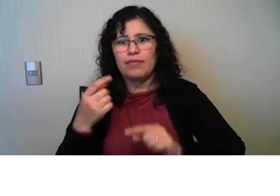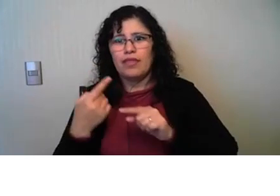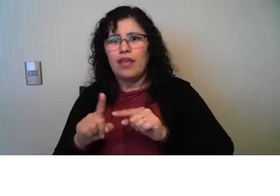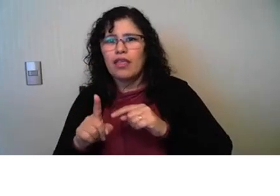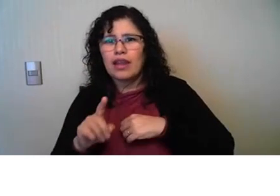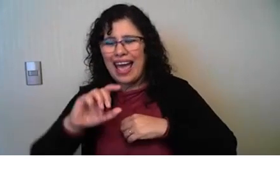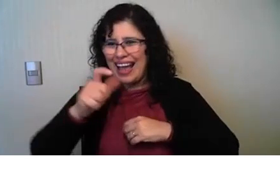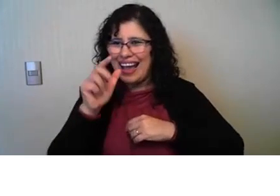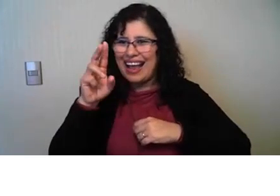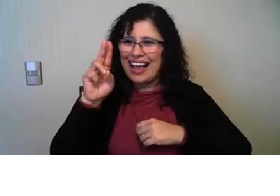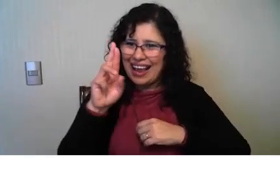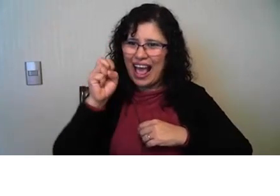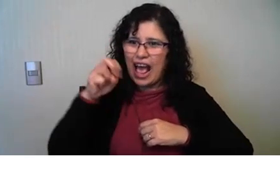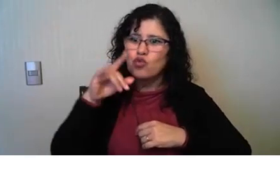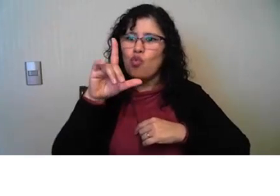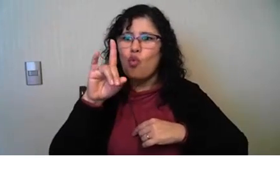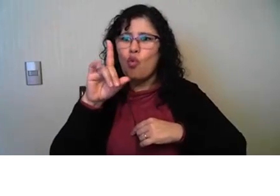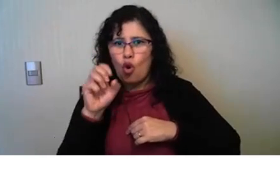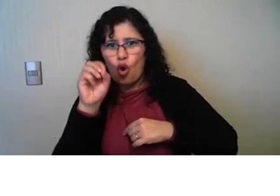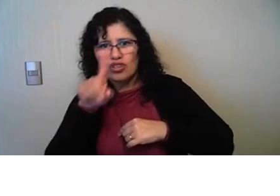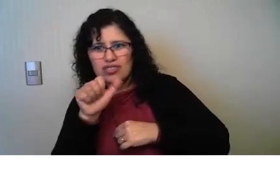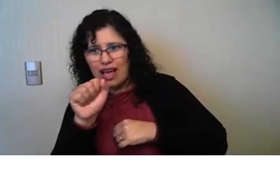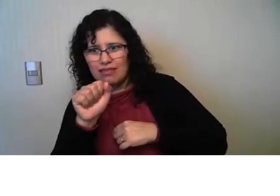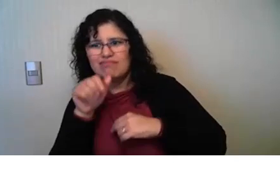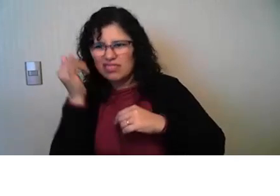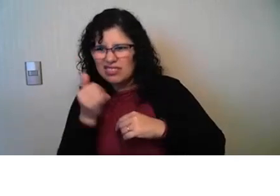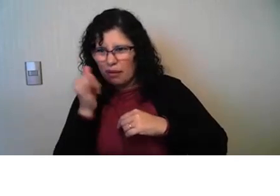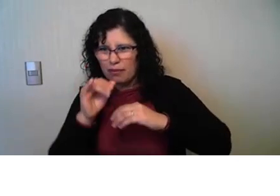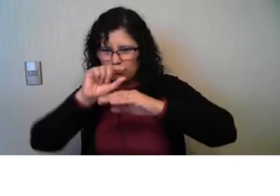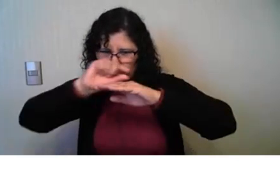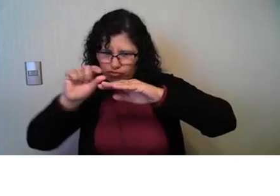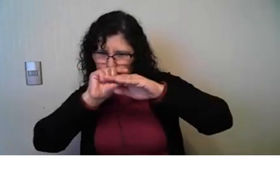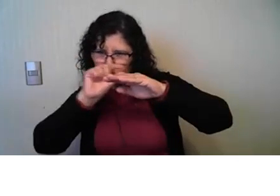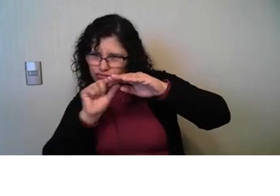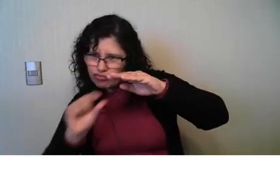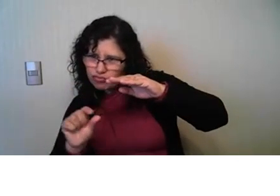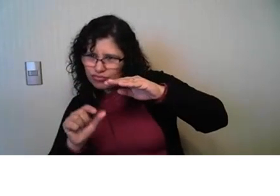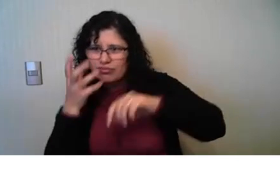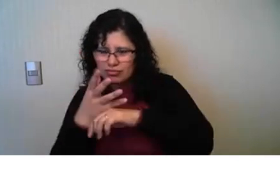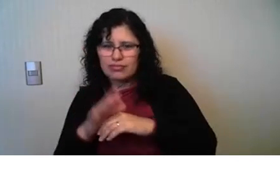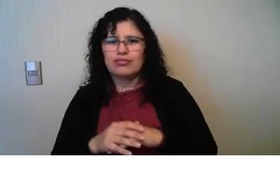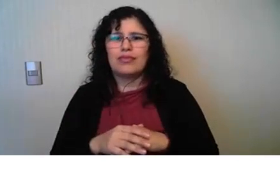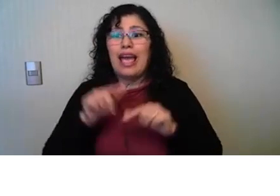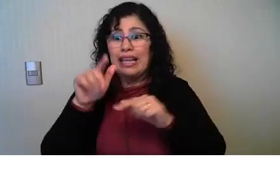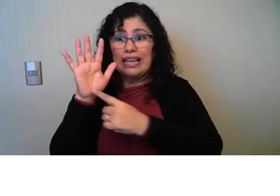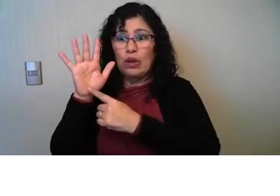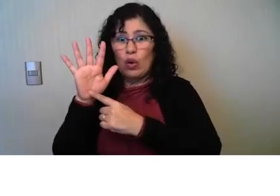descripción, 3 capas. Y con diferentes tipos de neuronas.